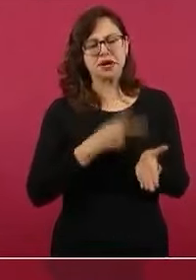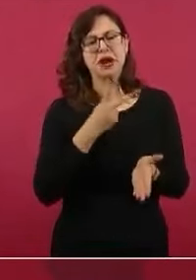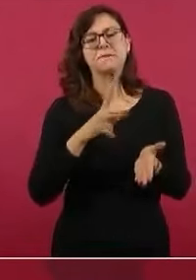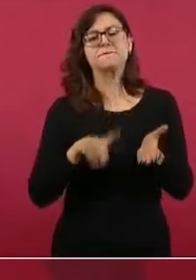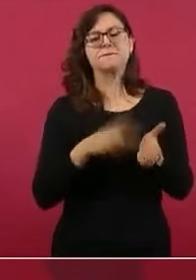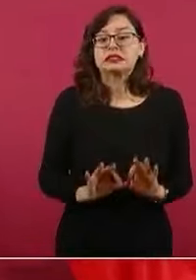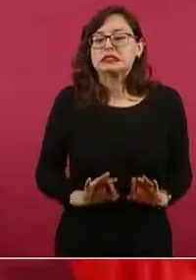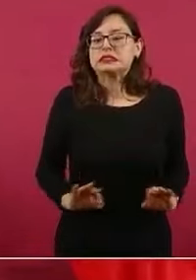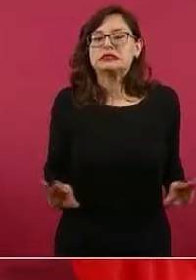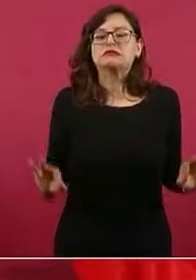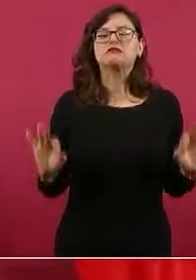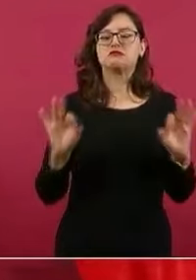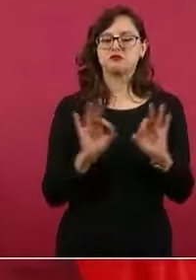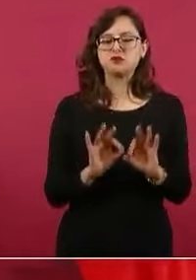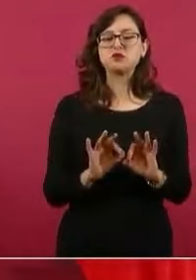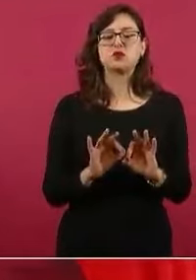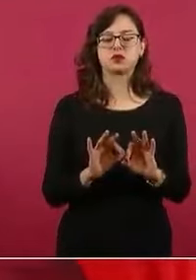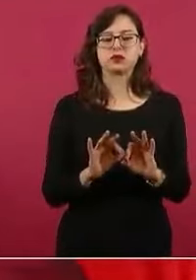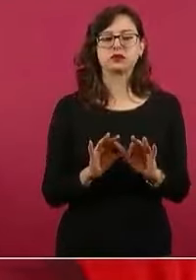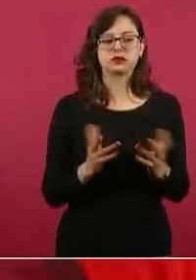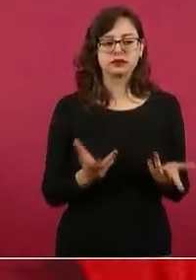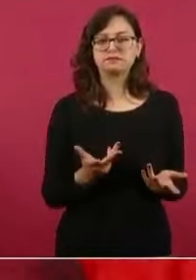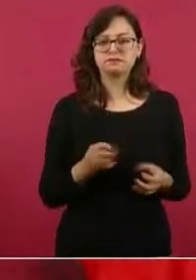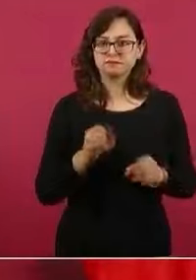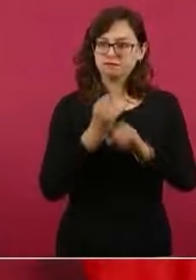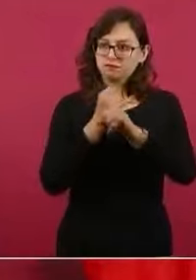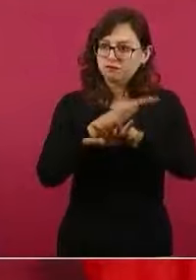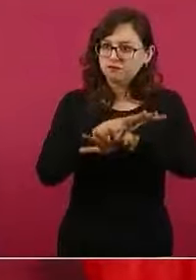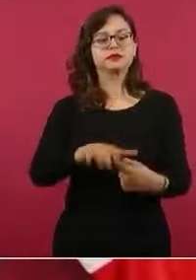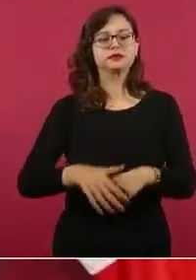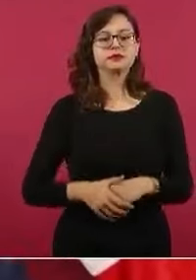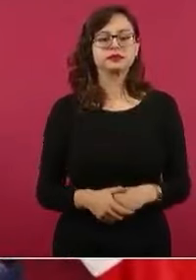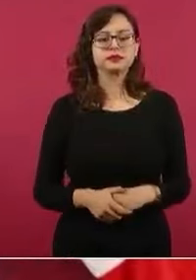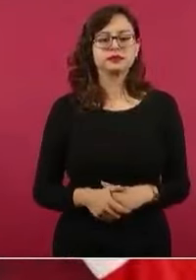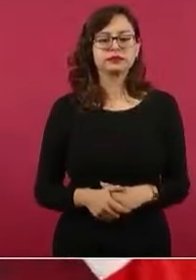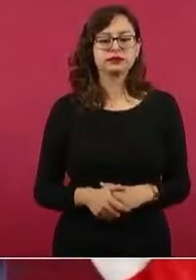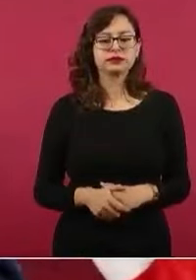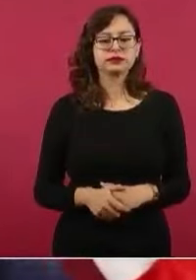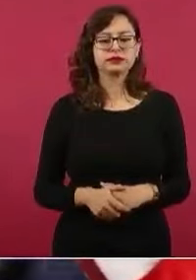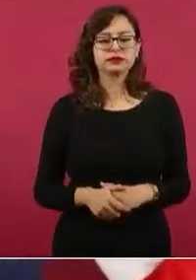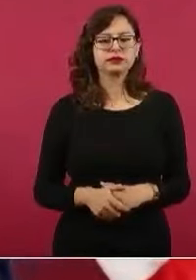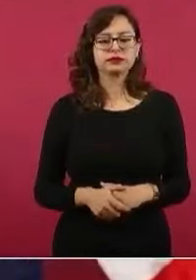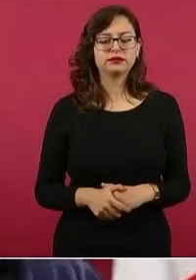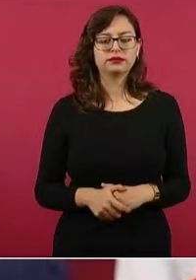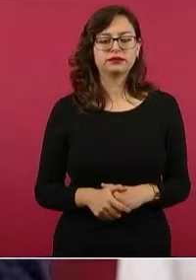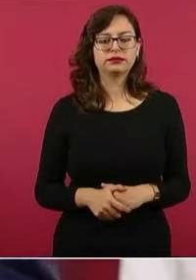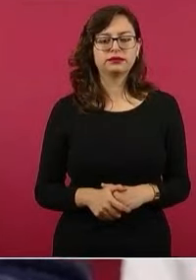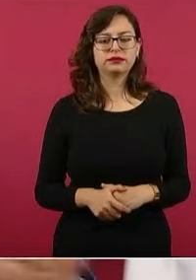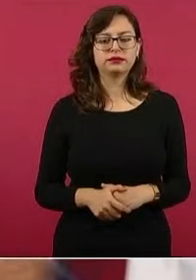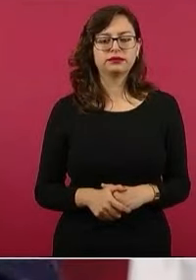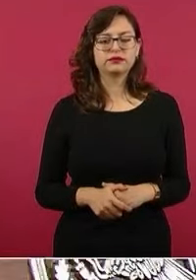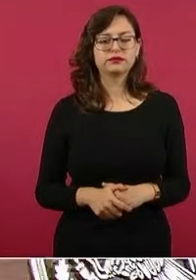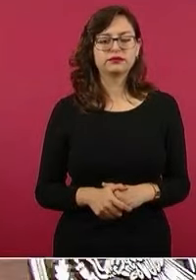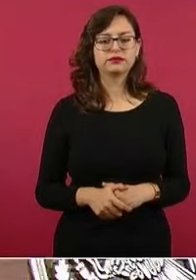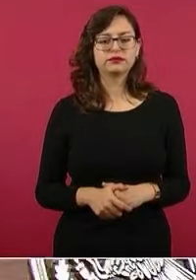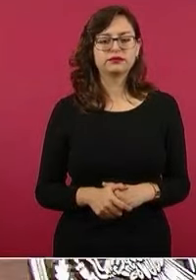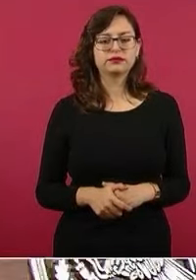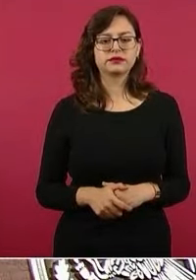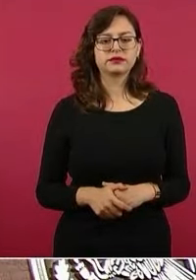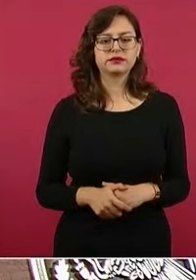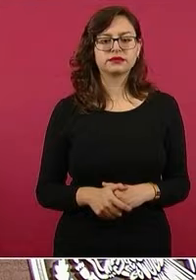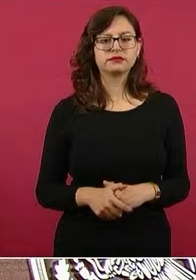que la gente sepa que se va avanzando, y además que no dejen de pensar en lo